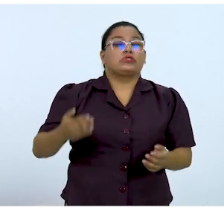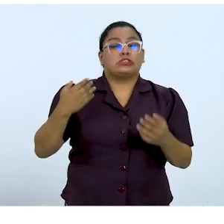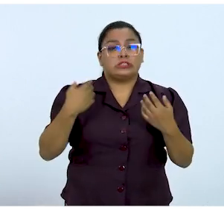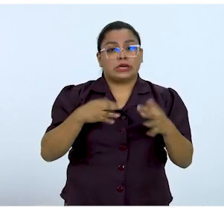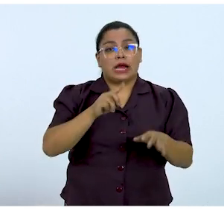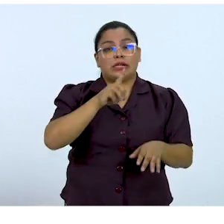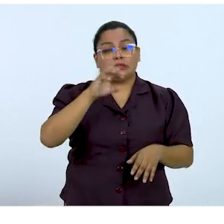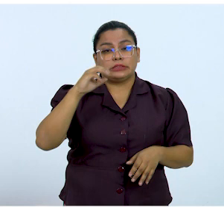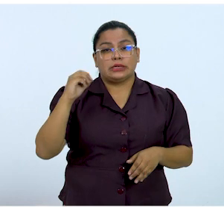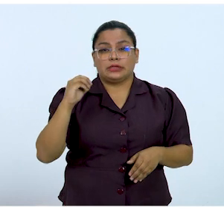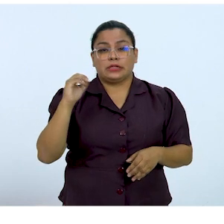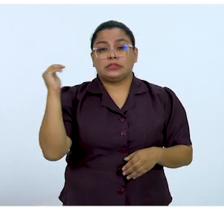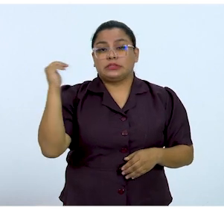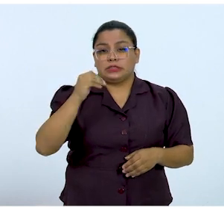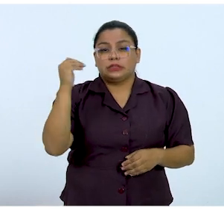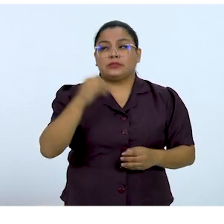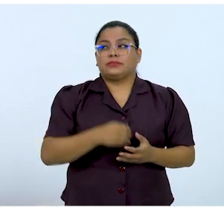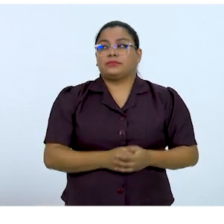llegar al 100.